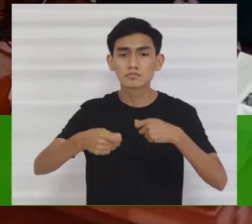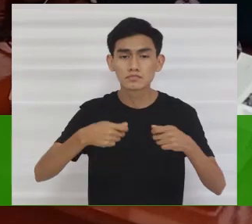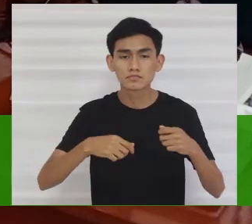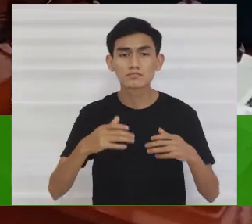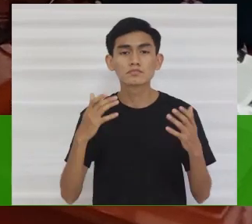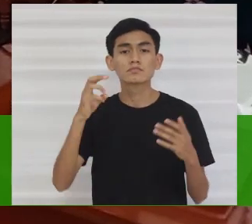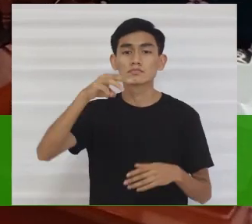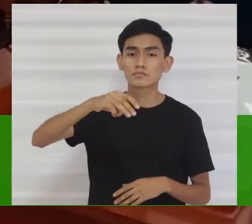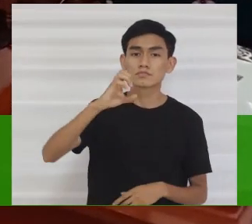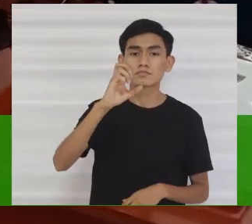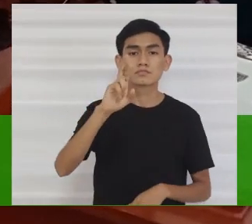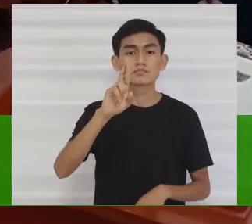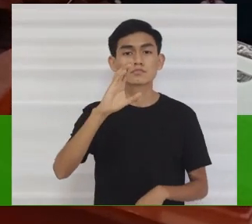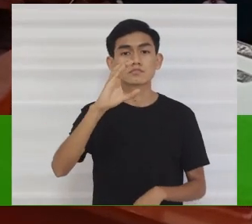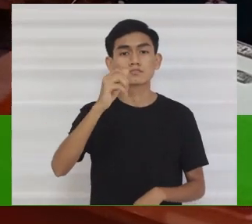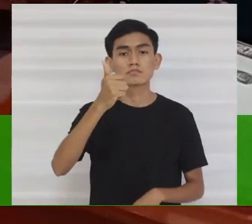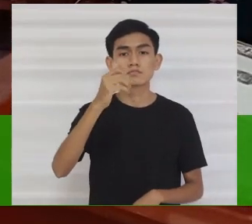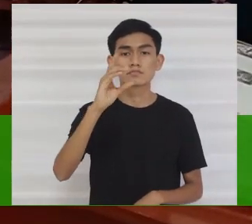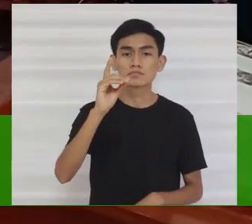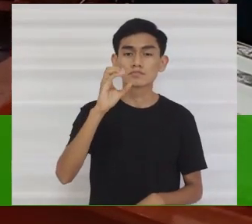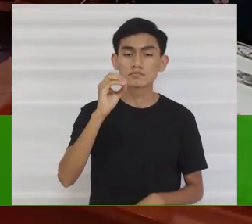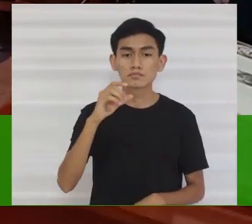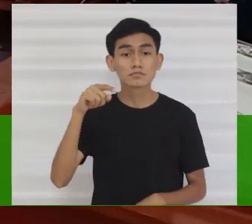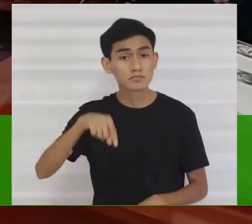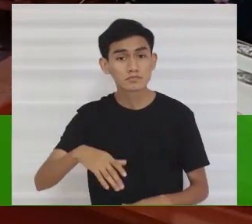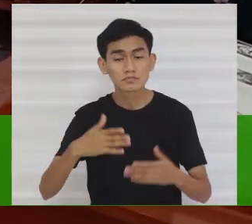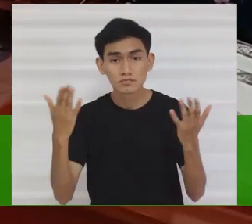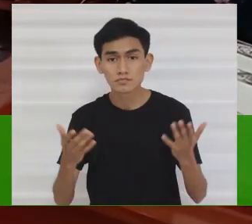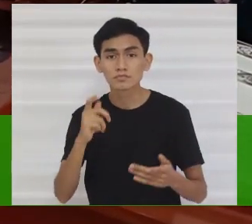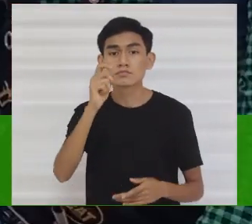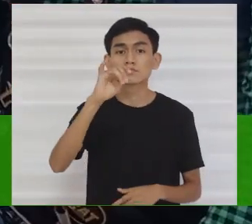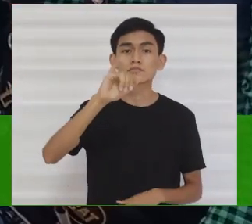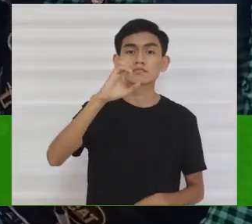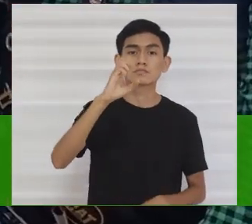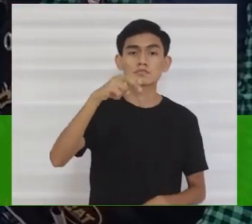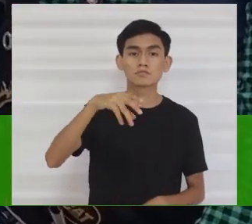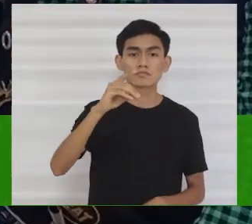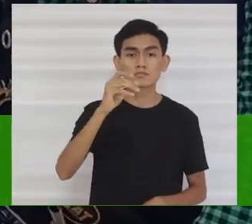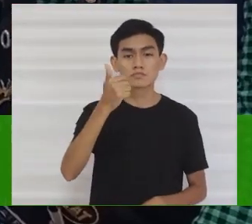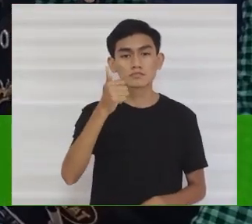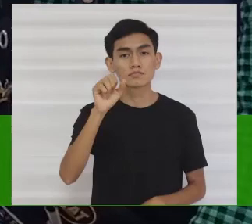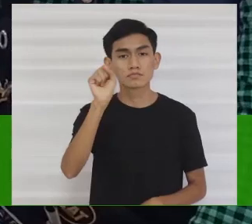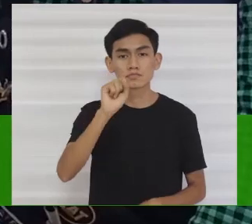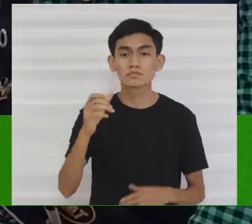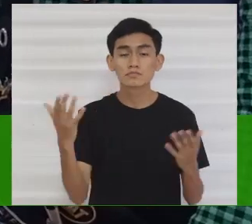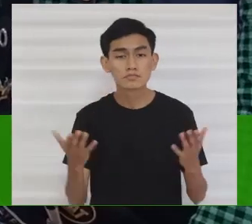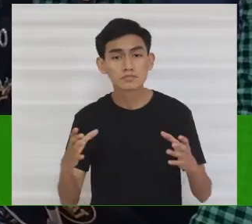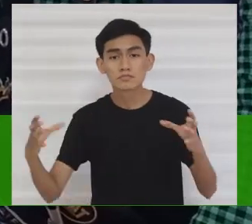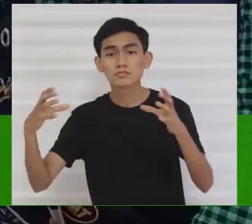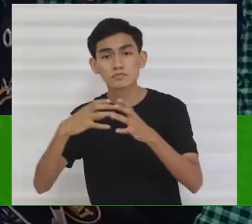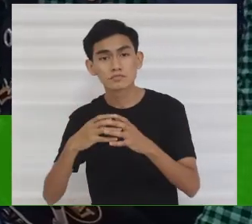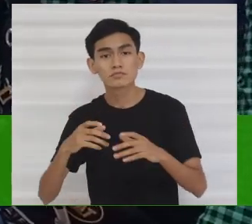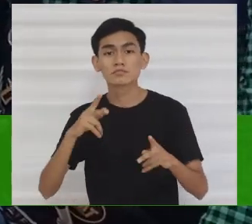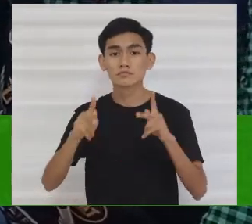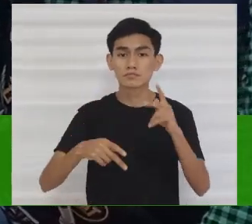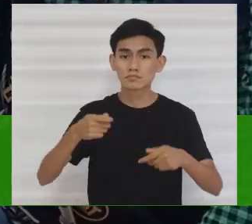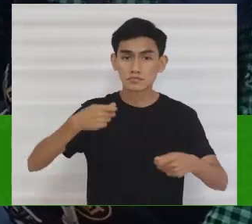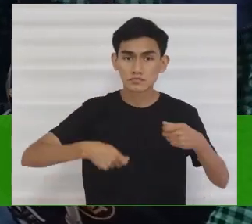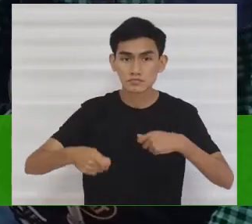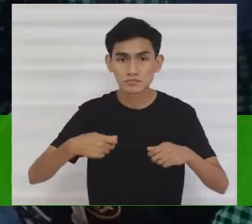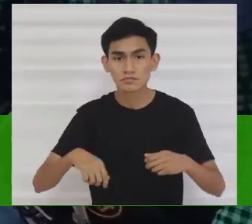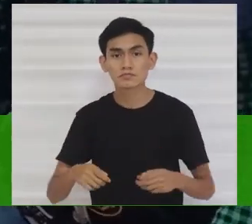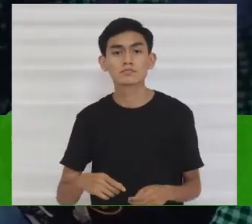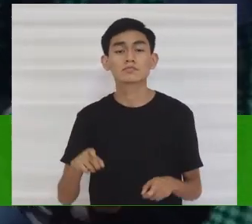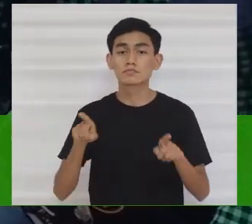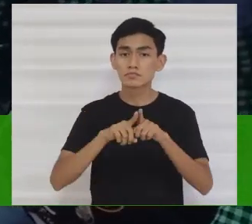hay tiendas, el cual acoplan, reciben productos netamente de emprendedores. Hay que